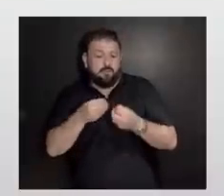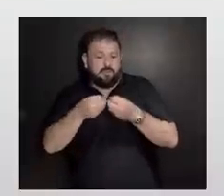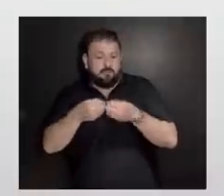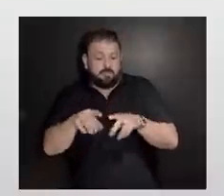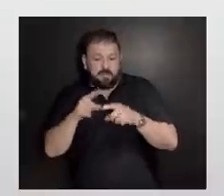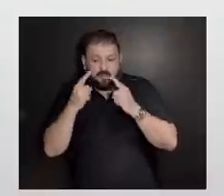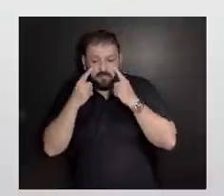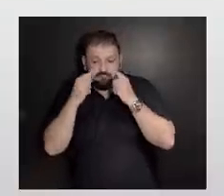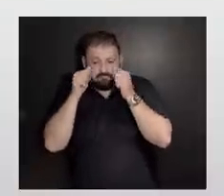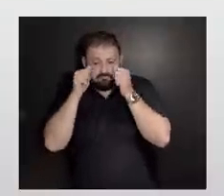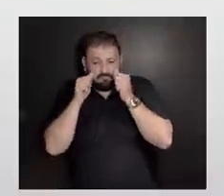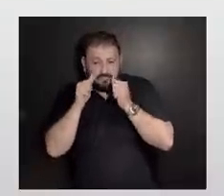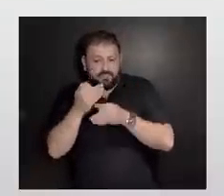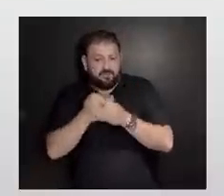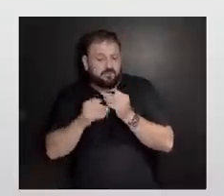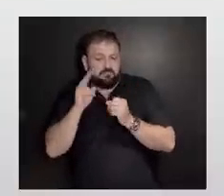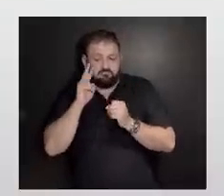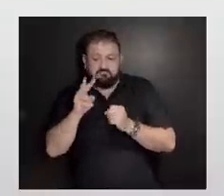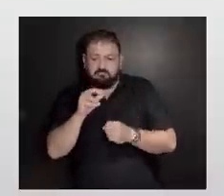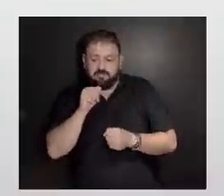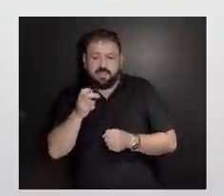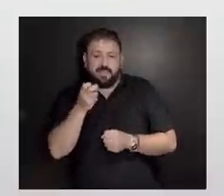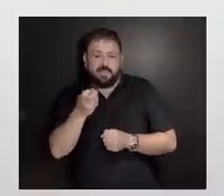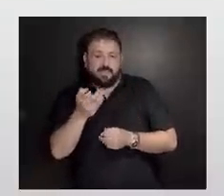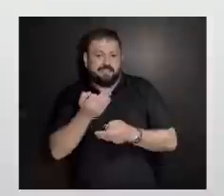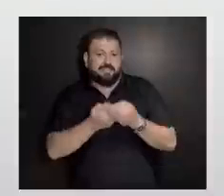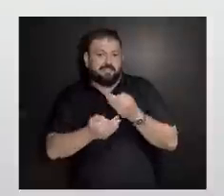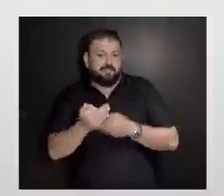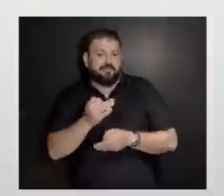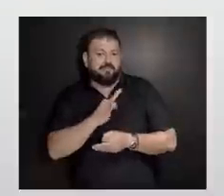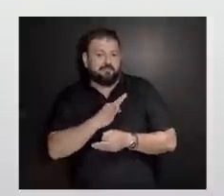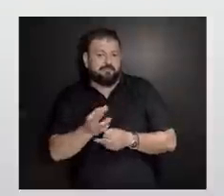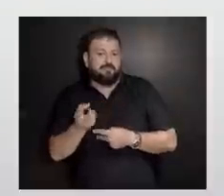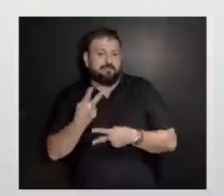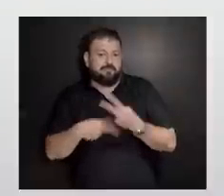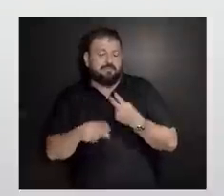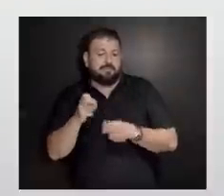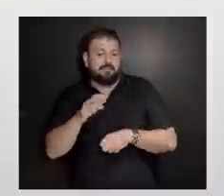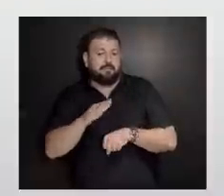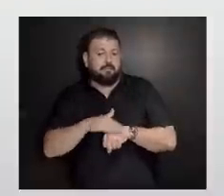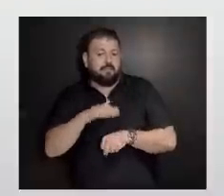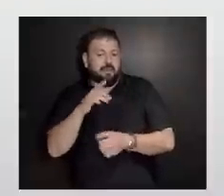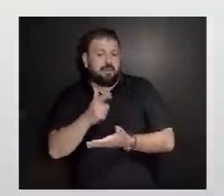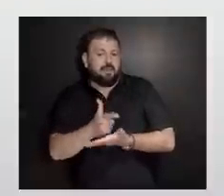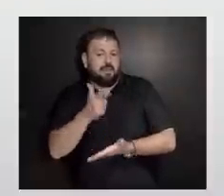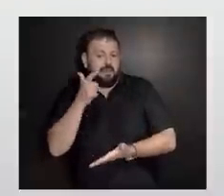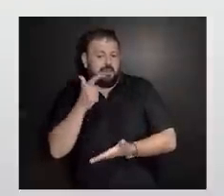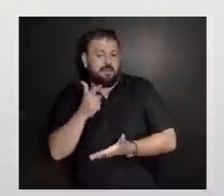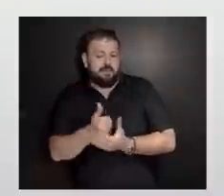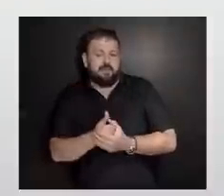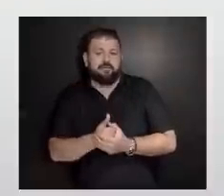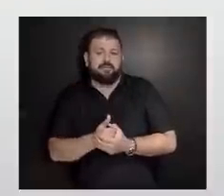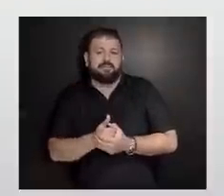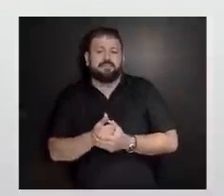que es cuando ya aparecen estos síntomas que son pues los más graves, ¿no? En ese tipo de casos,